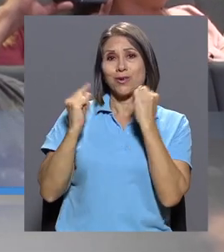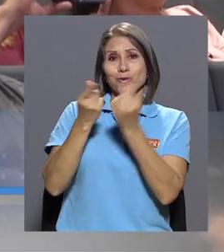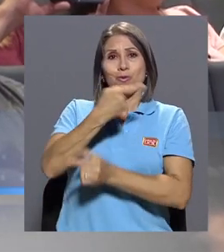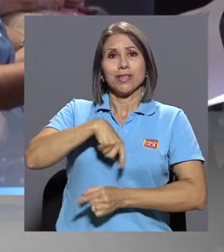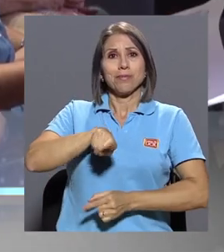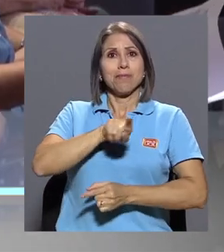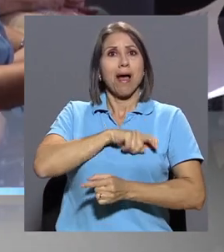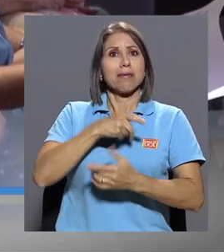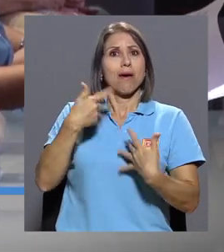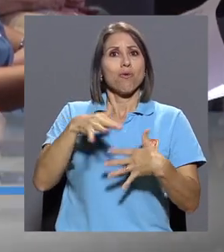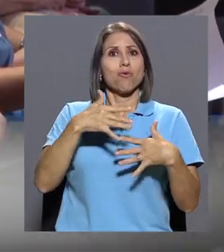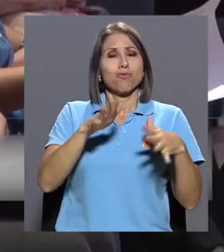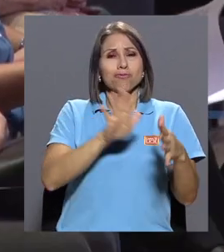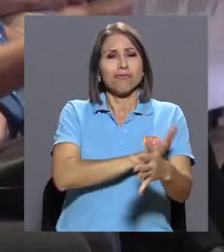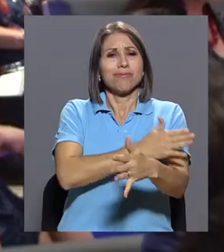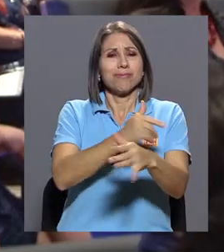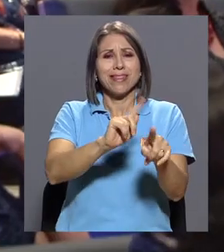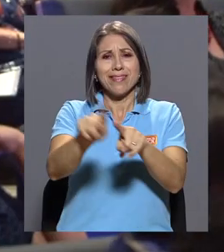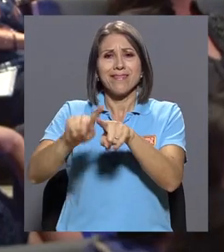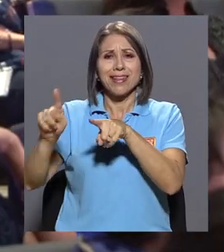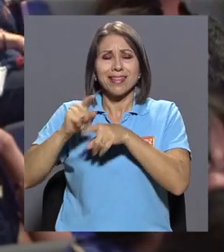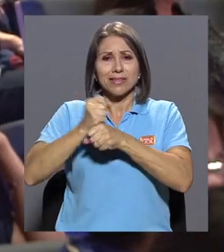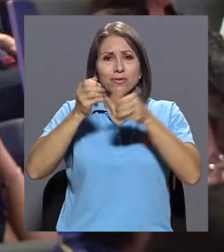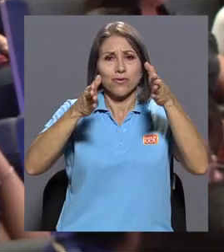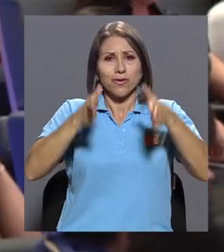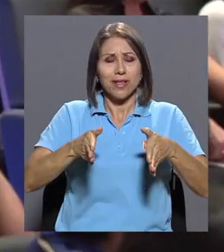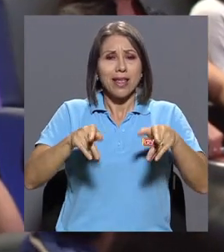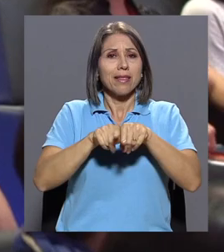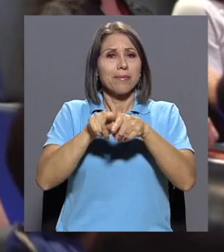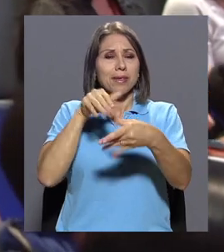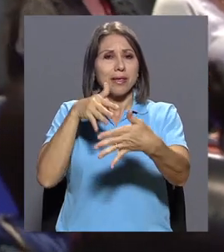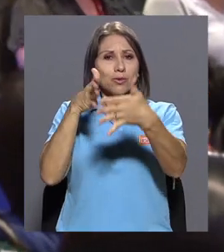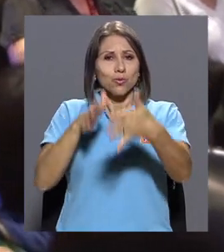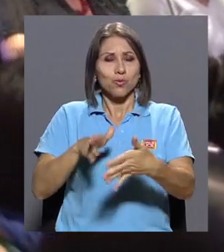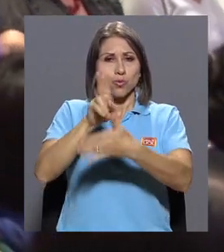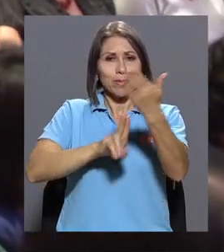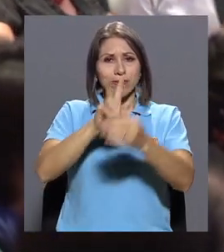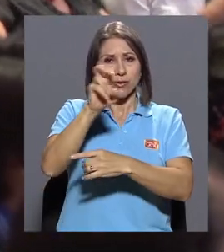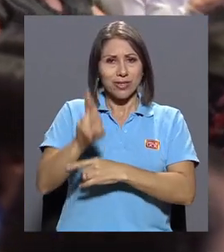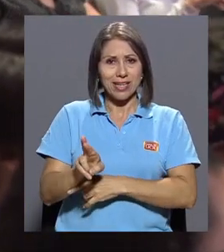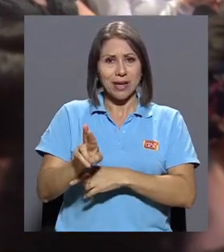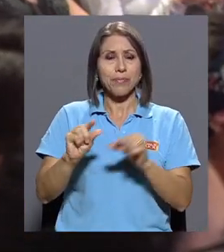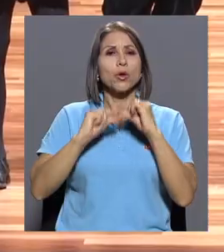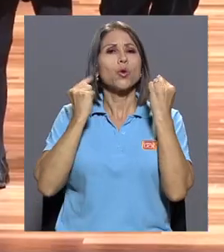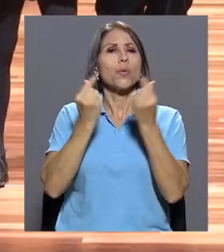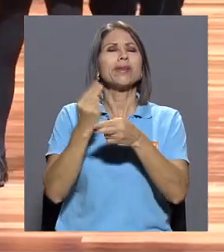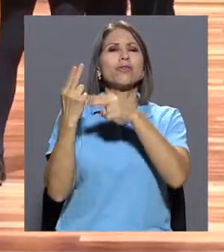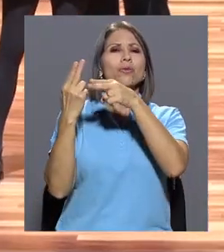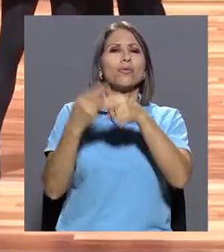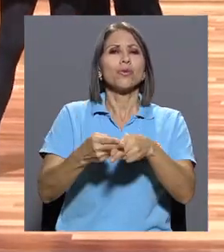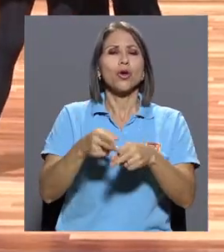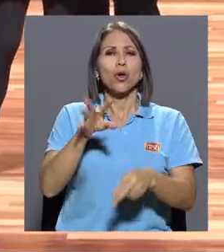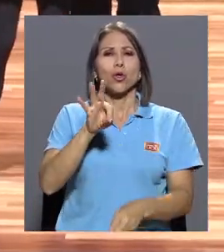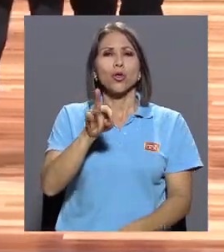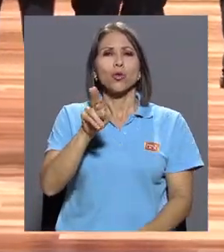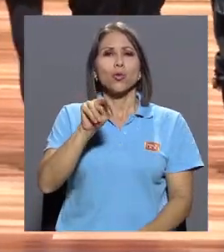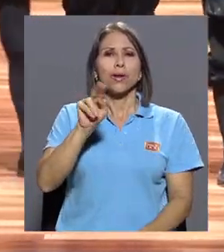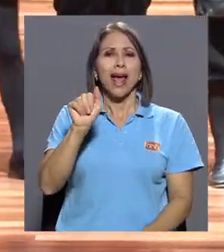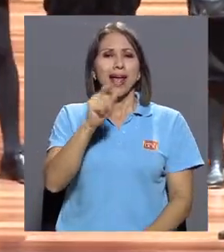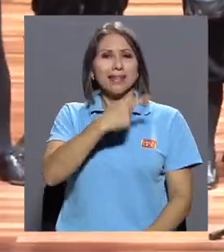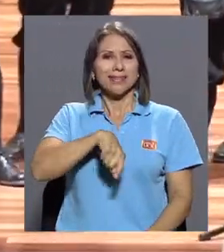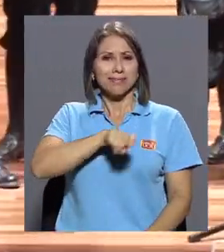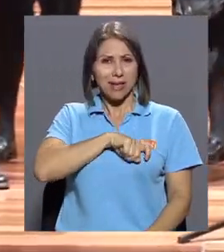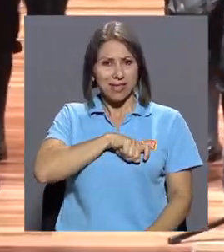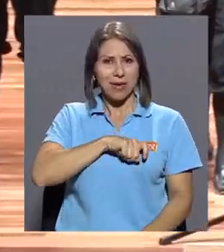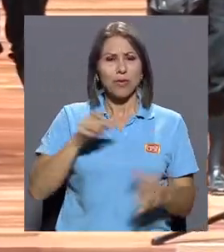de cientos de funcionarios y estudiantes de la Universidad de Costa Rica. La agrupación es conocida como Tuna España y reúne